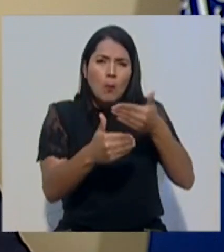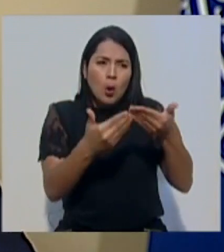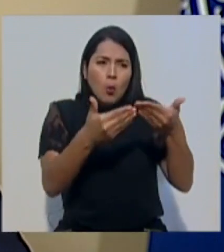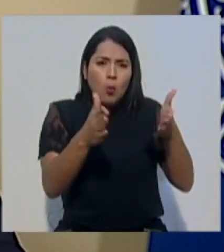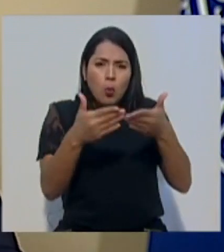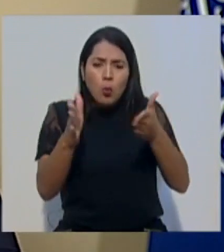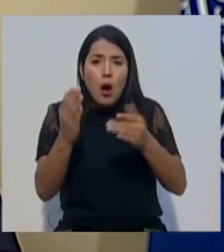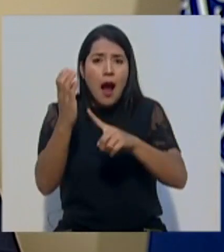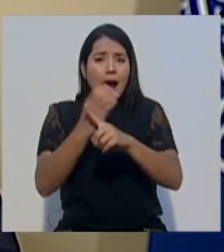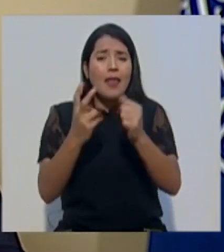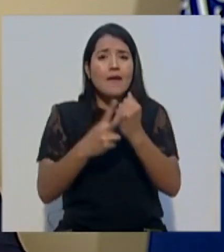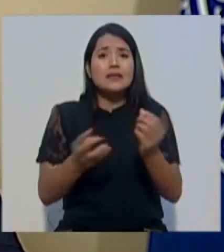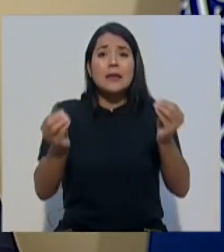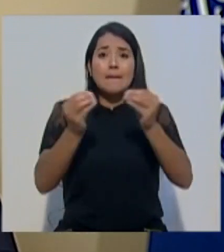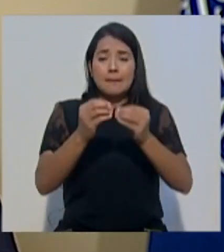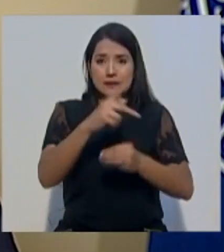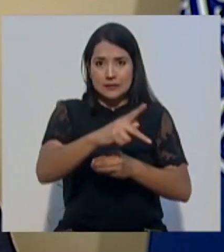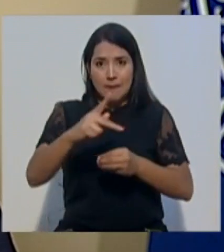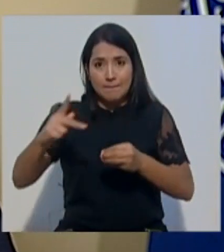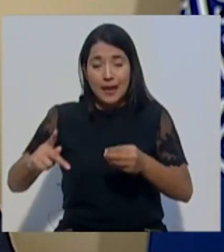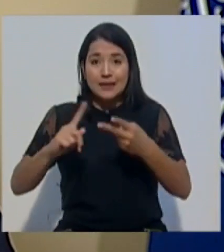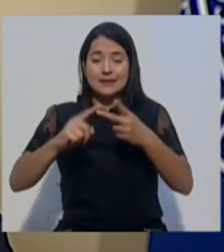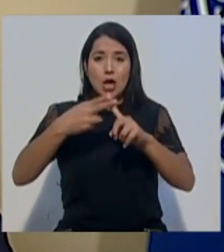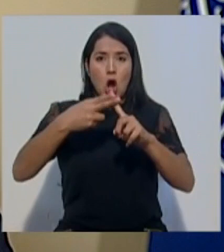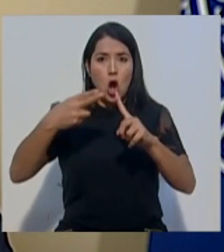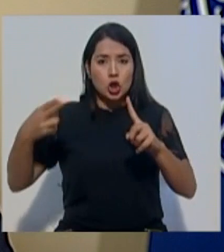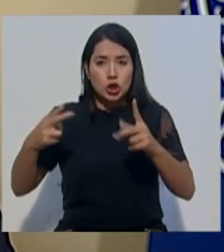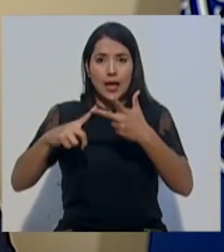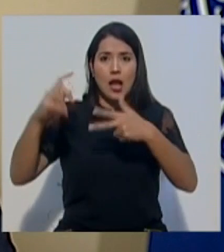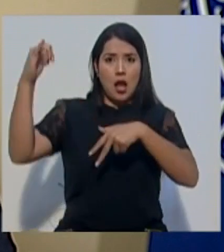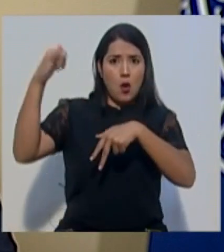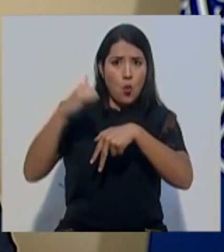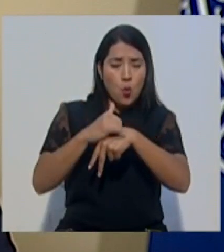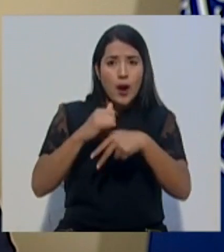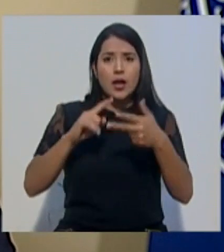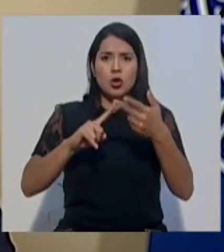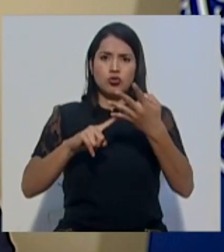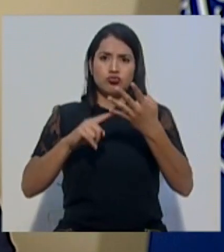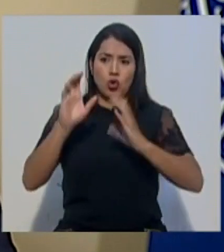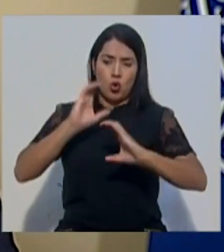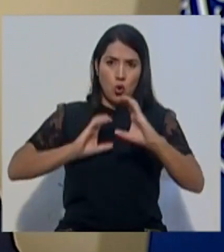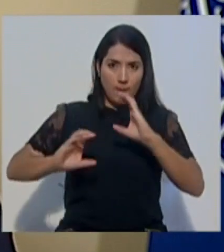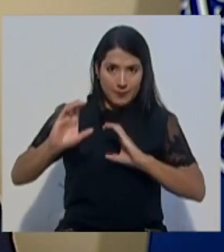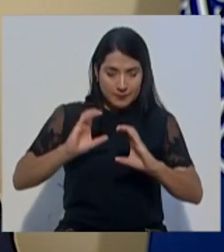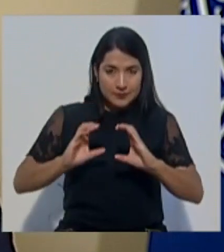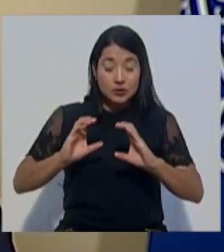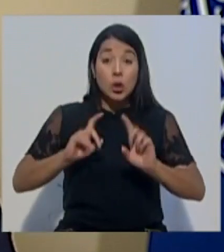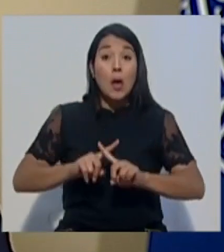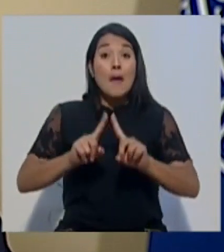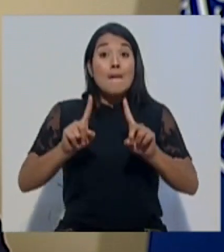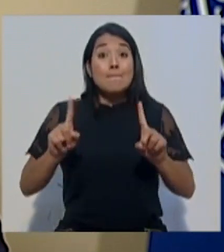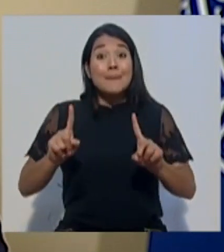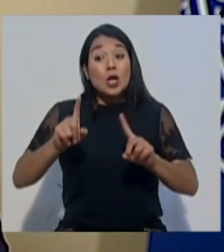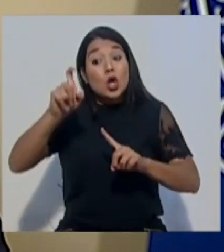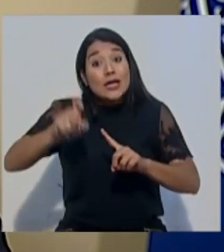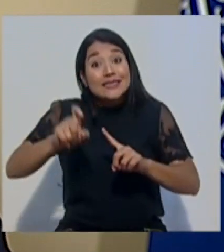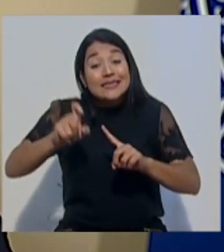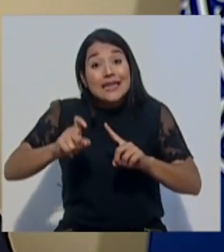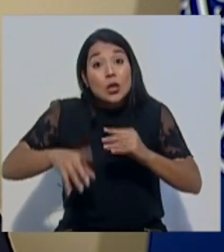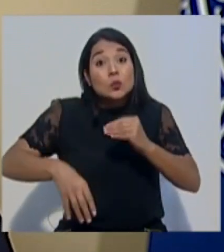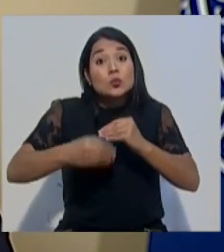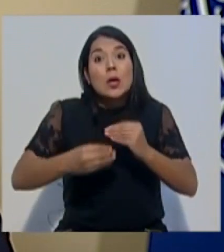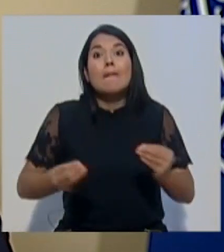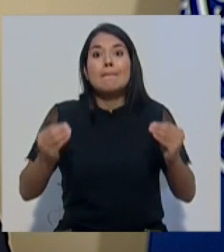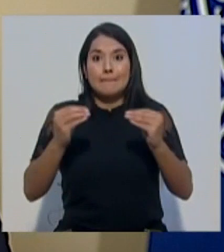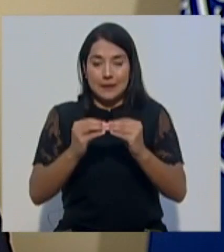hoteles, vuelos, más establecimientos. Pero es necesario ir un paso más